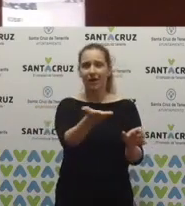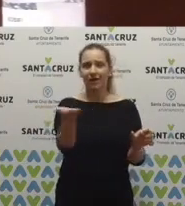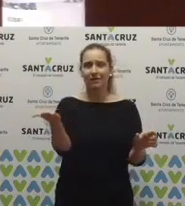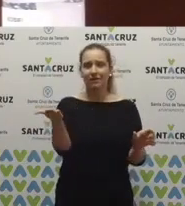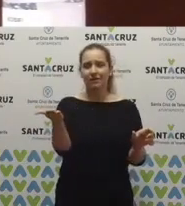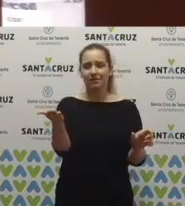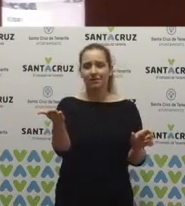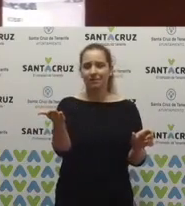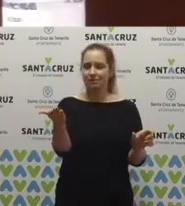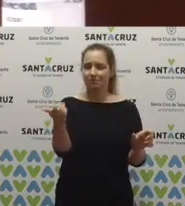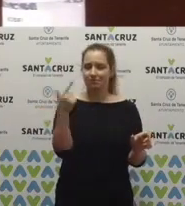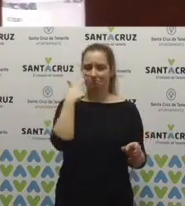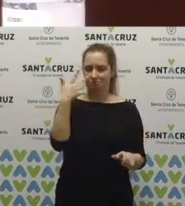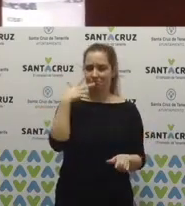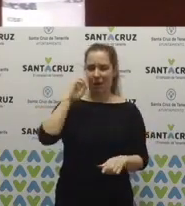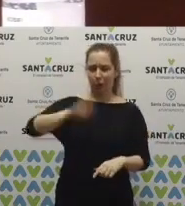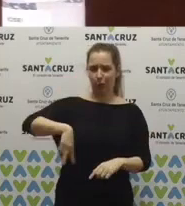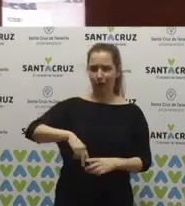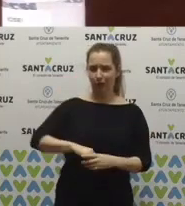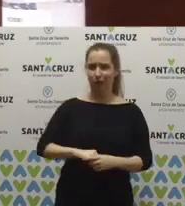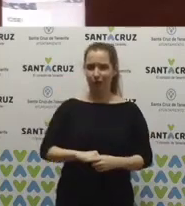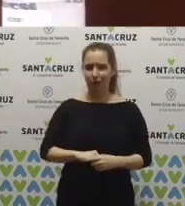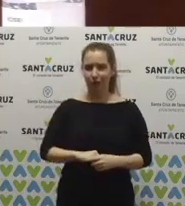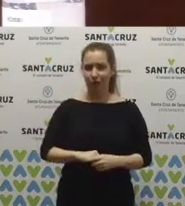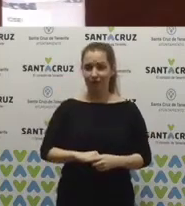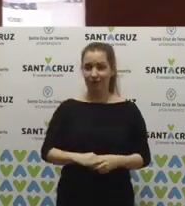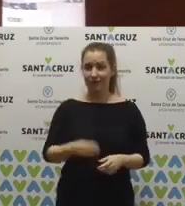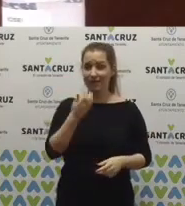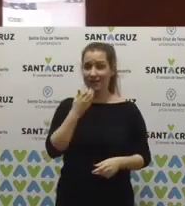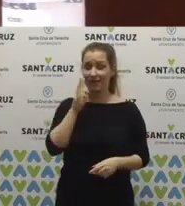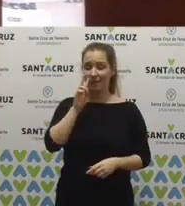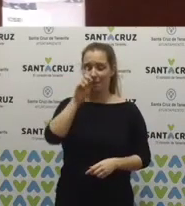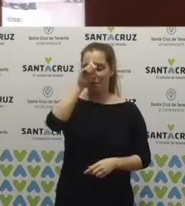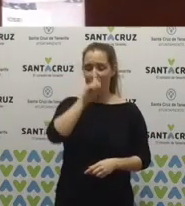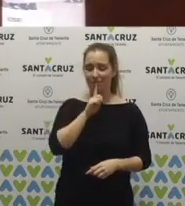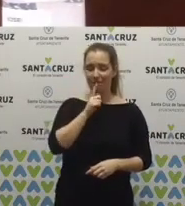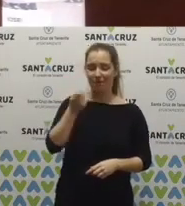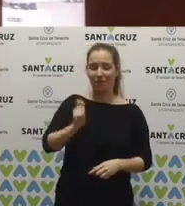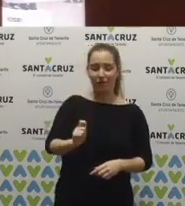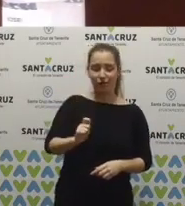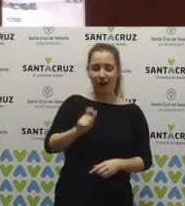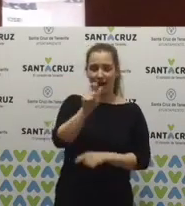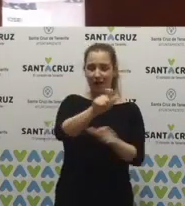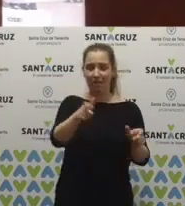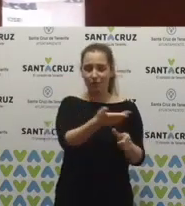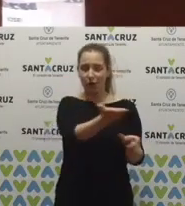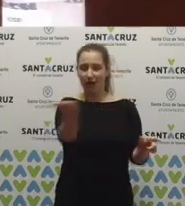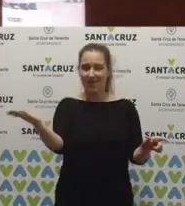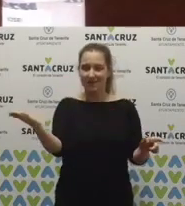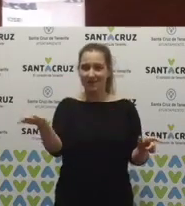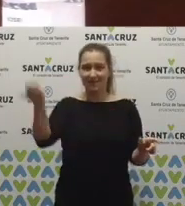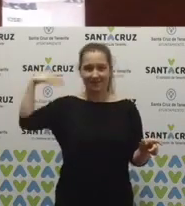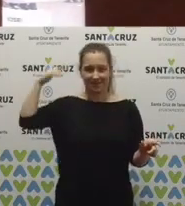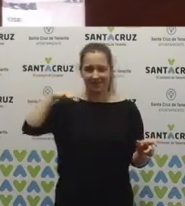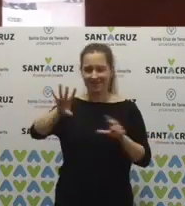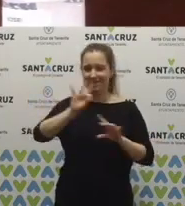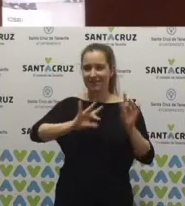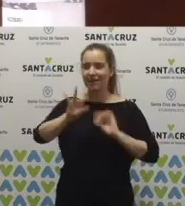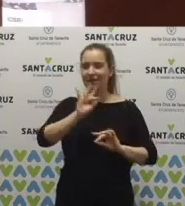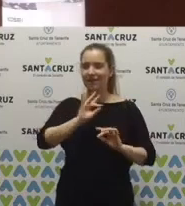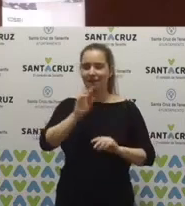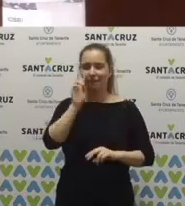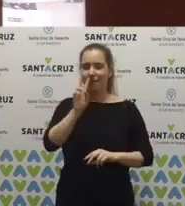reconocido prestigio si miramos los perfiles profesionales de todas esas personas vemos que son personas que están